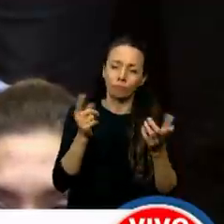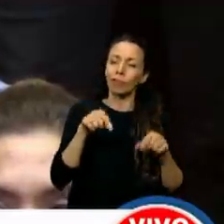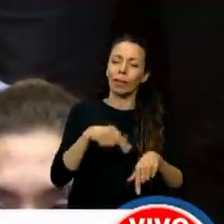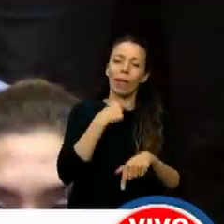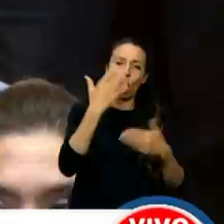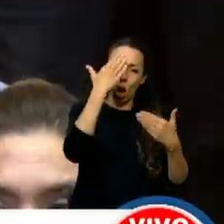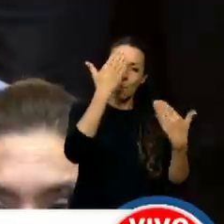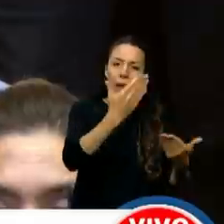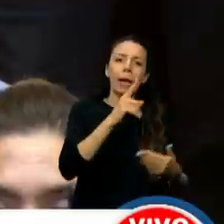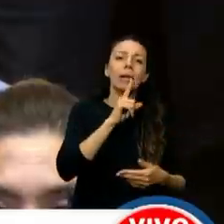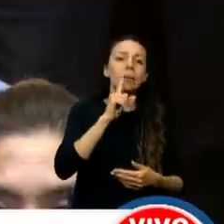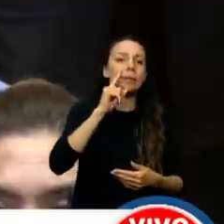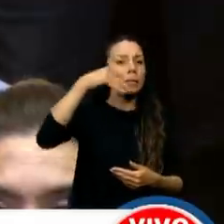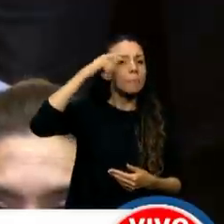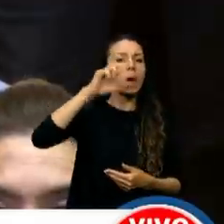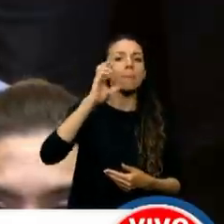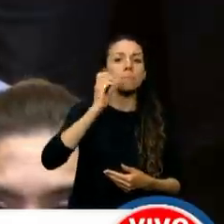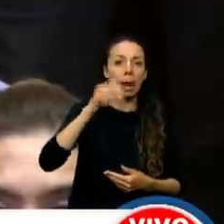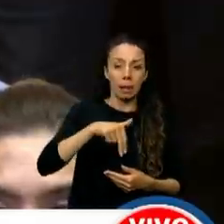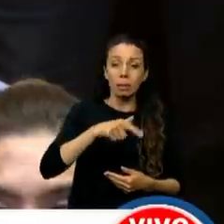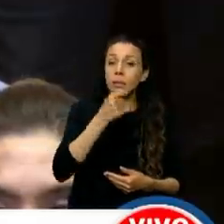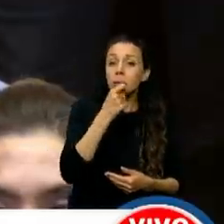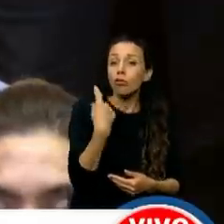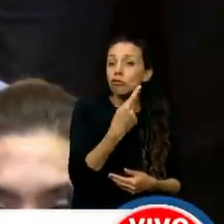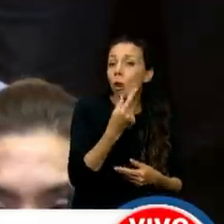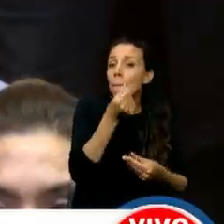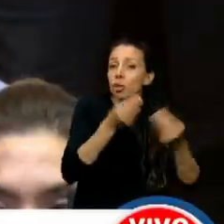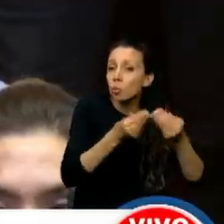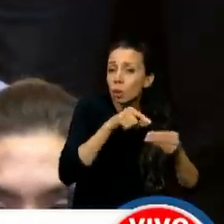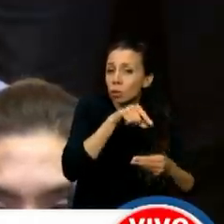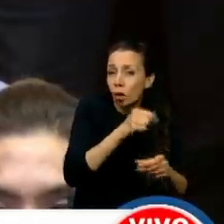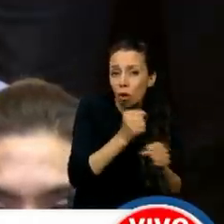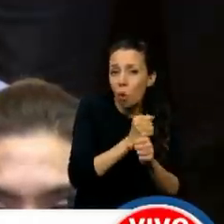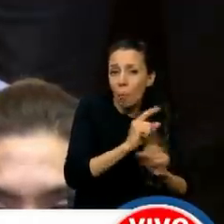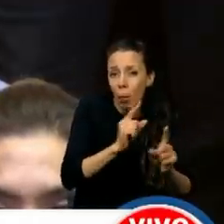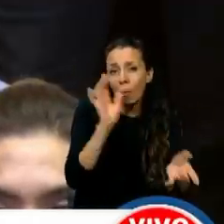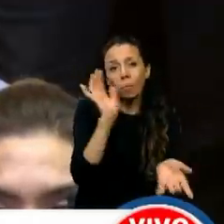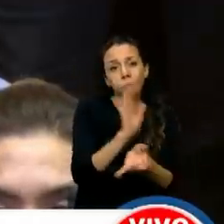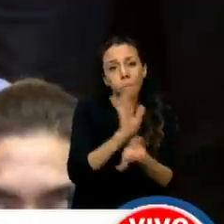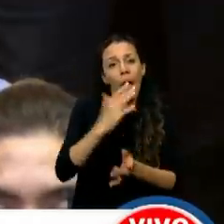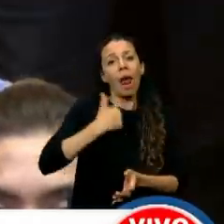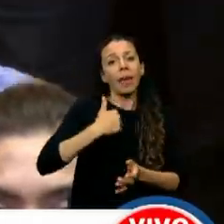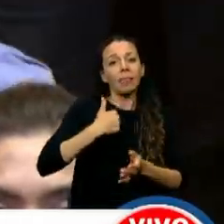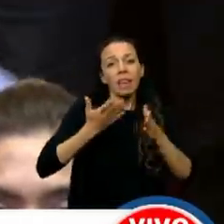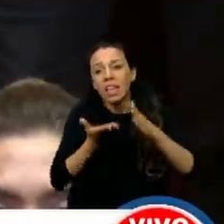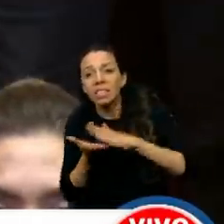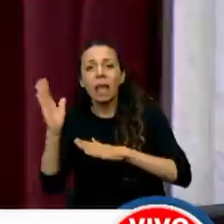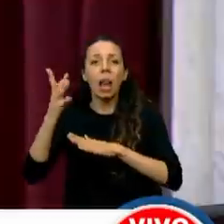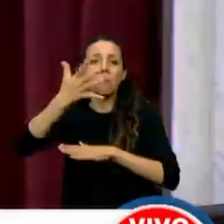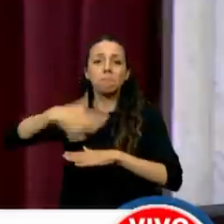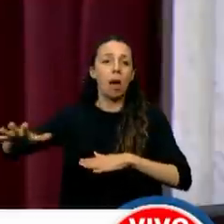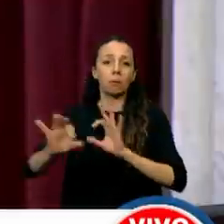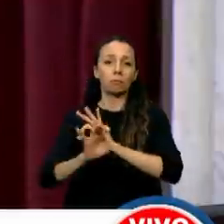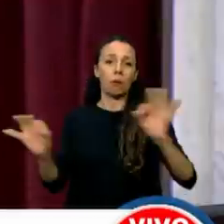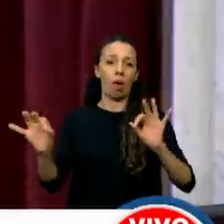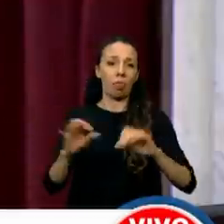y privarnos de este presupuesto sería privarnos de que la argentina pueda nuevamente tener una salida al mar muchas gracias muchas gracias